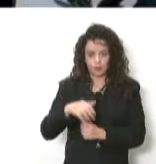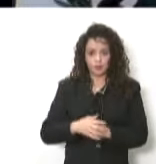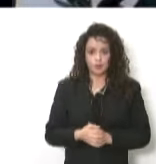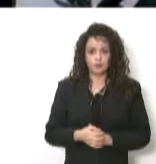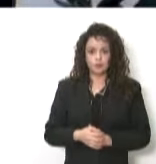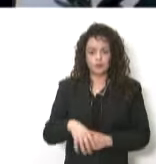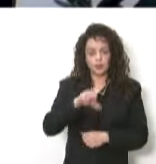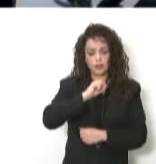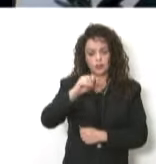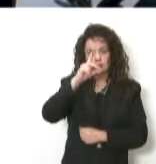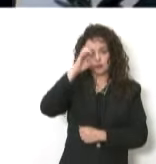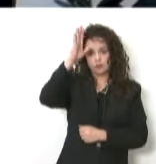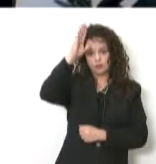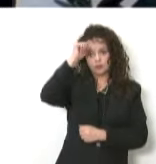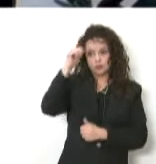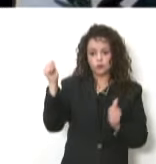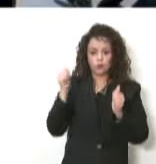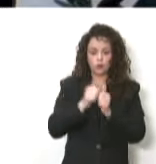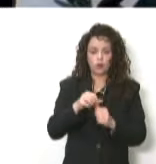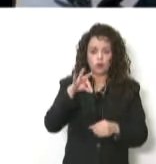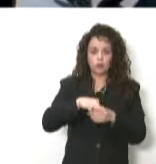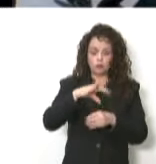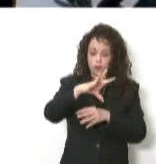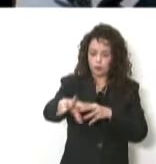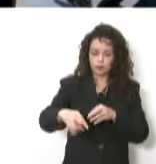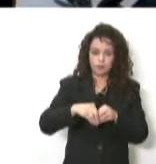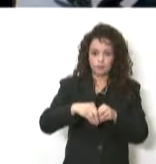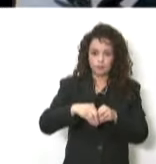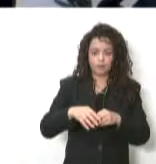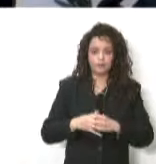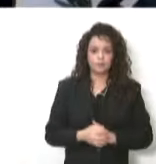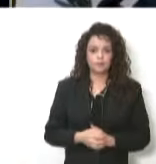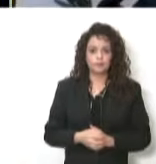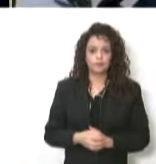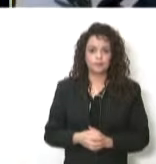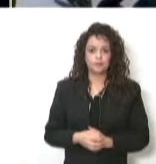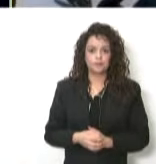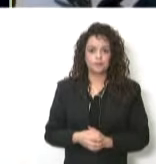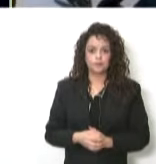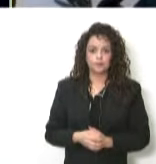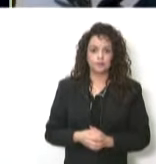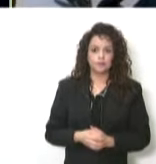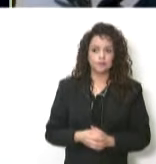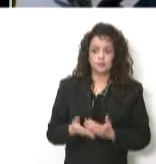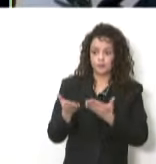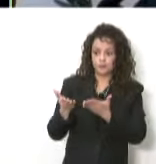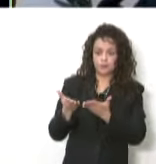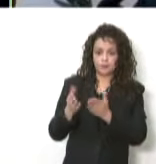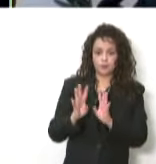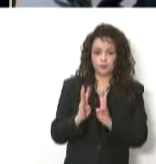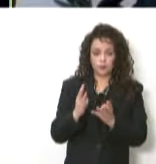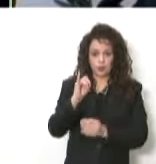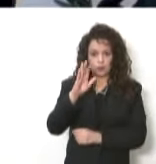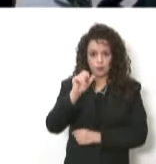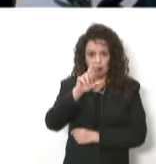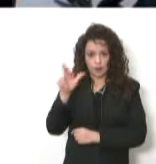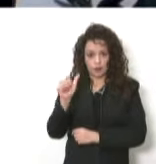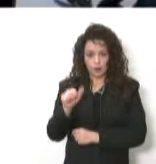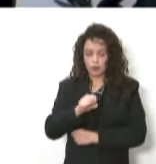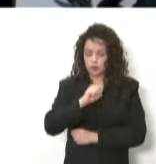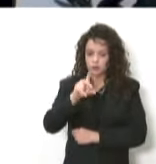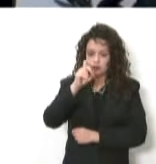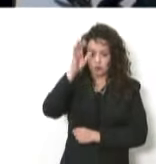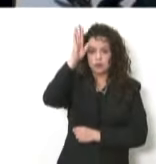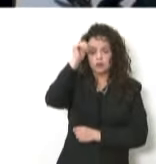A favor, con el voto particular, base a precedentes. Comisionada Ibarra. A favor, y sí,